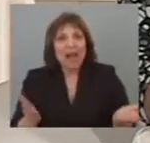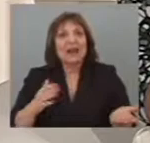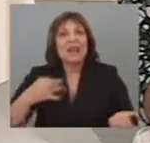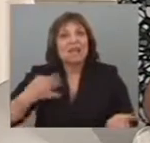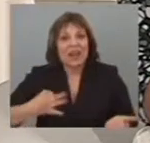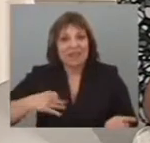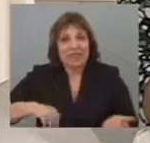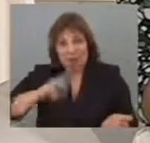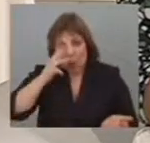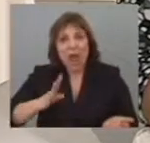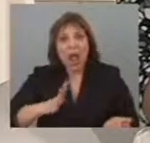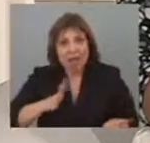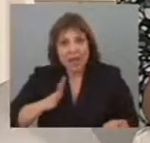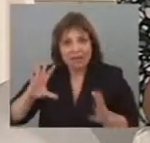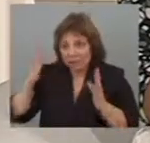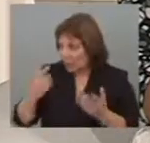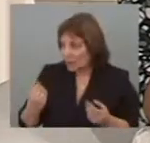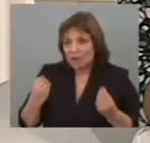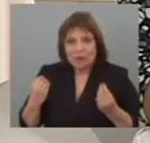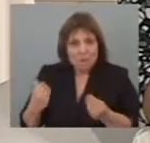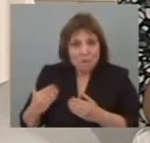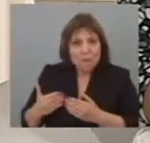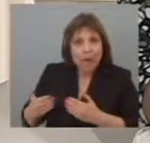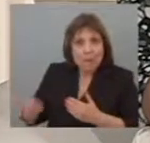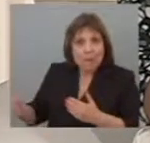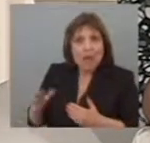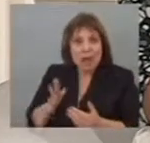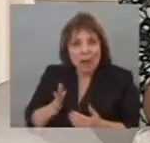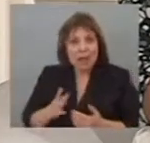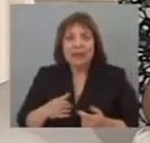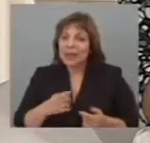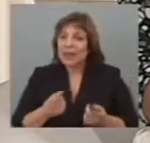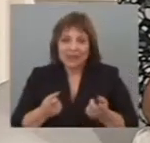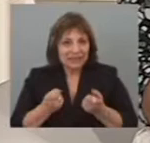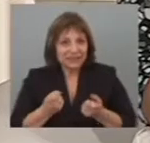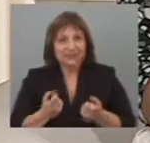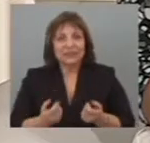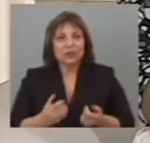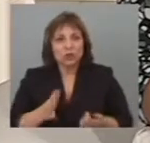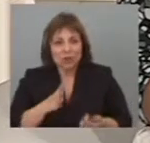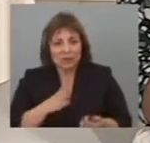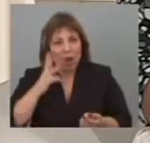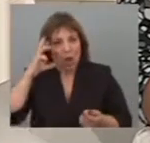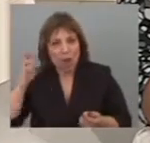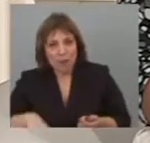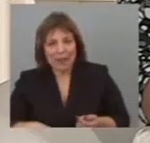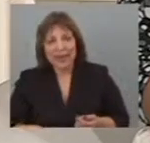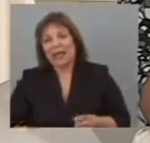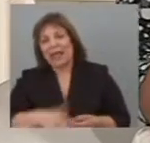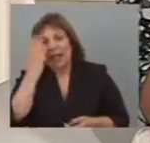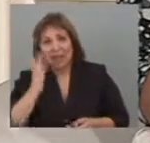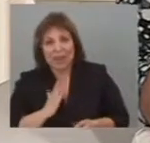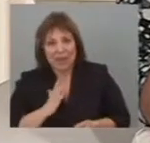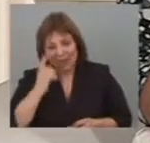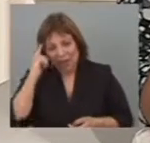problemática y que cada día hay que reforzarla, porque en definitiva todavía surgen opiniones o valoraciones de